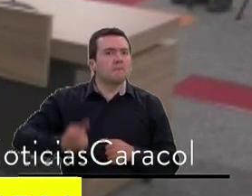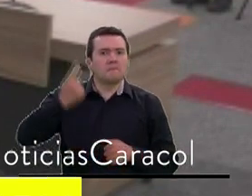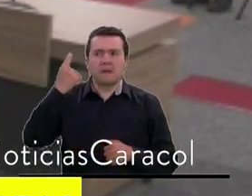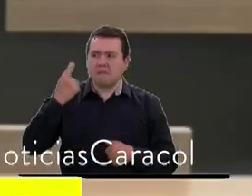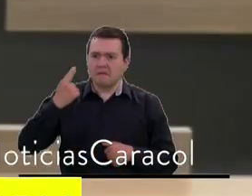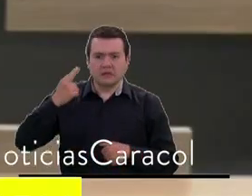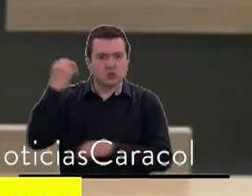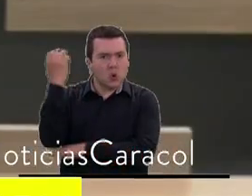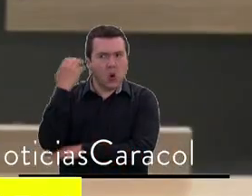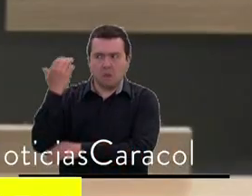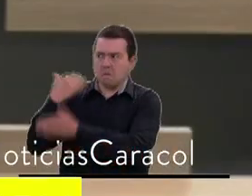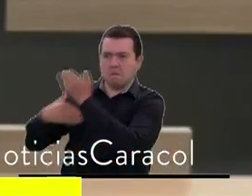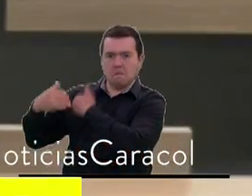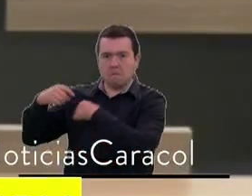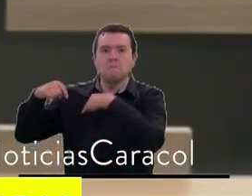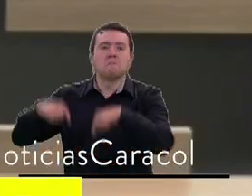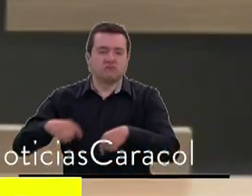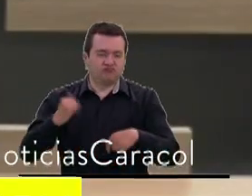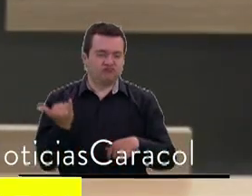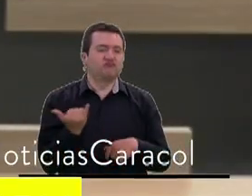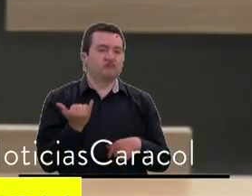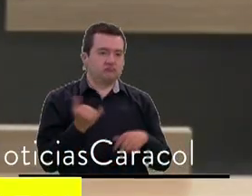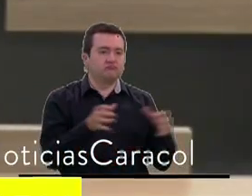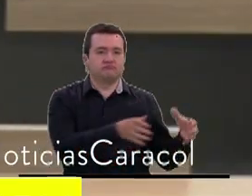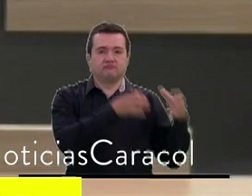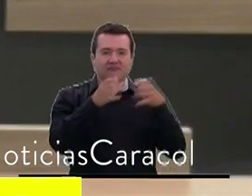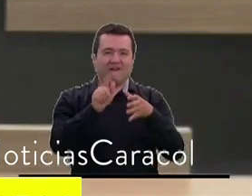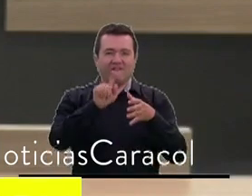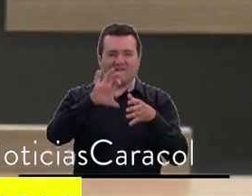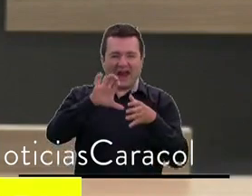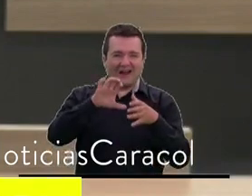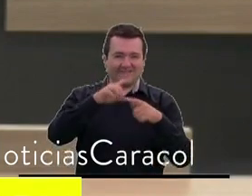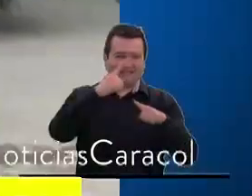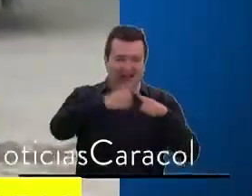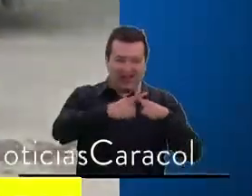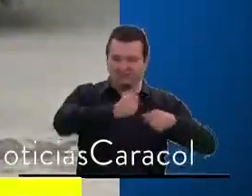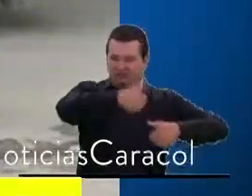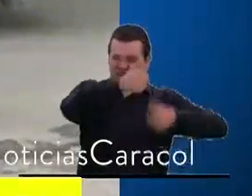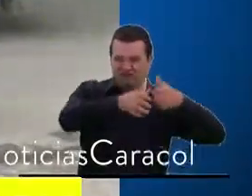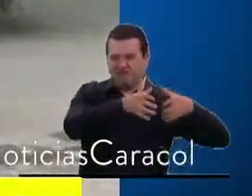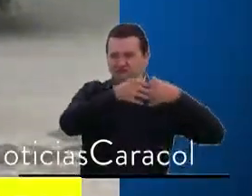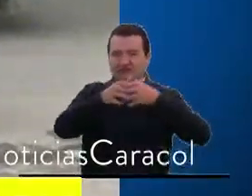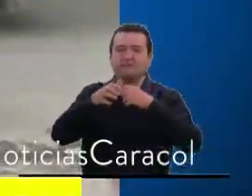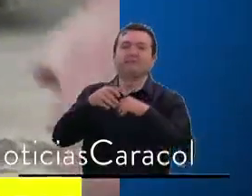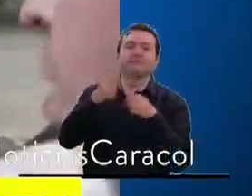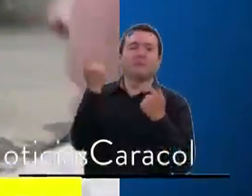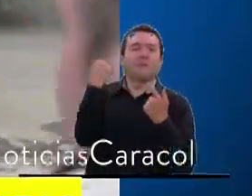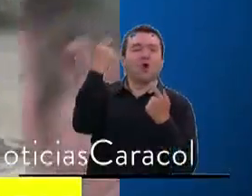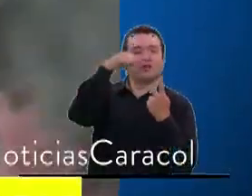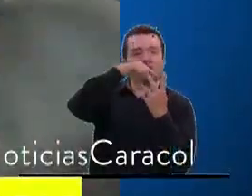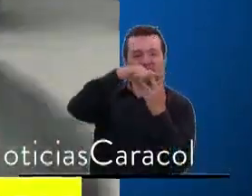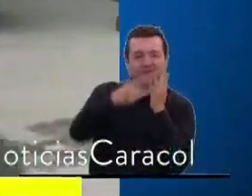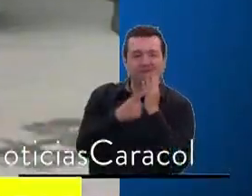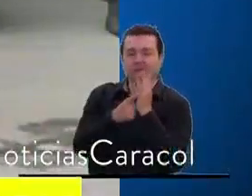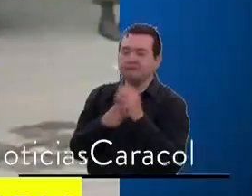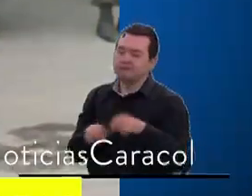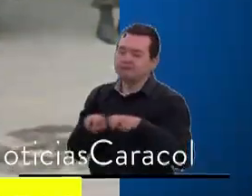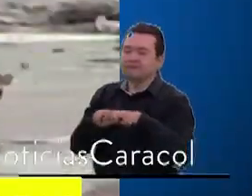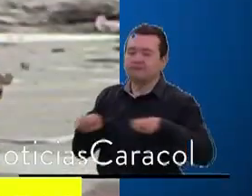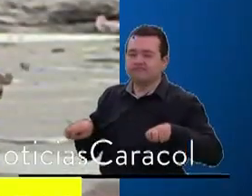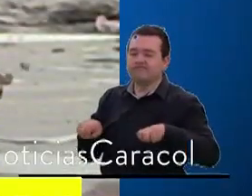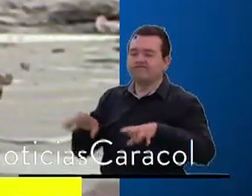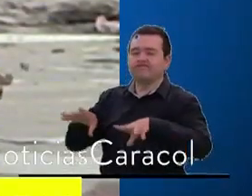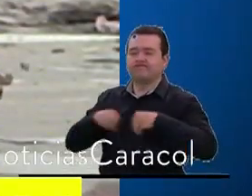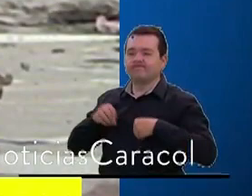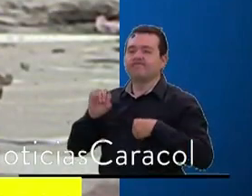secretariado de las extintas FARC, en cabeza de Julián Gallo, Pastor Alape, Pablo Catatumbo y Victoria Sandino, reconocen 5 importantes